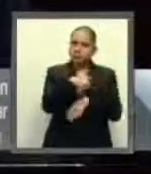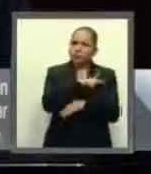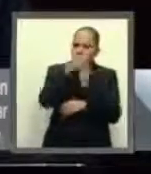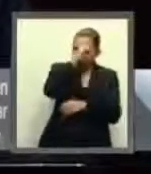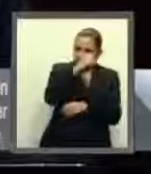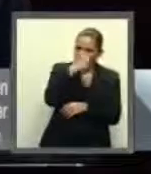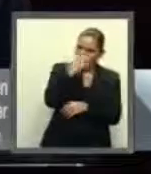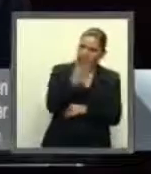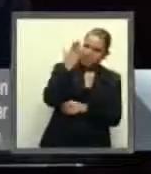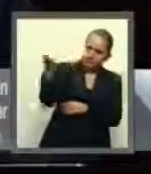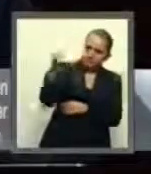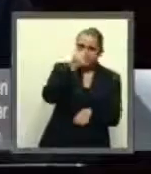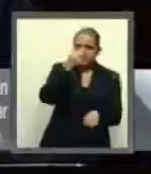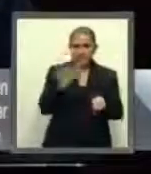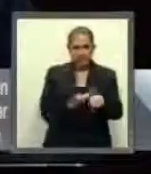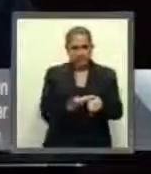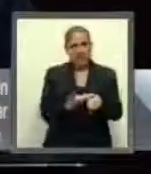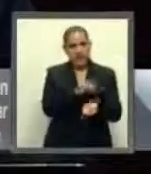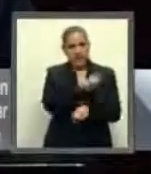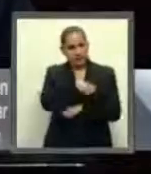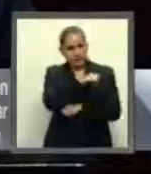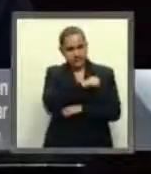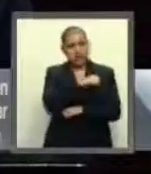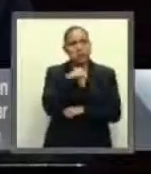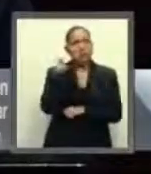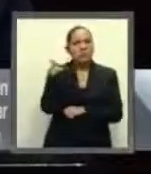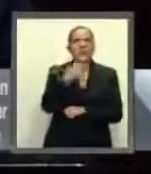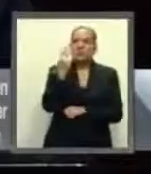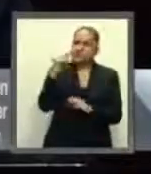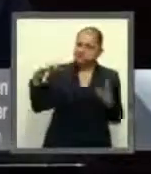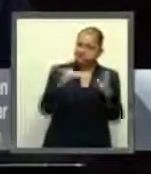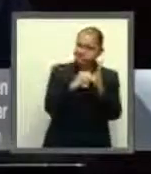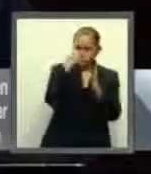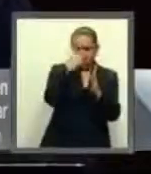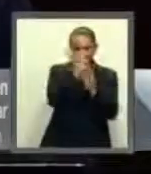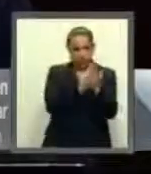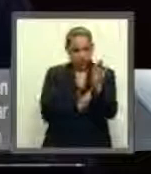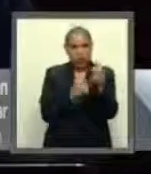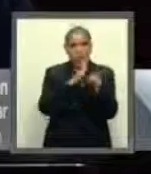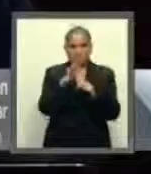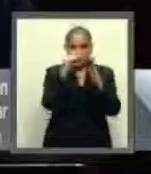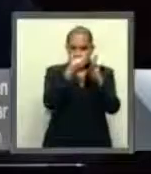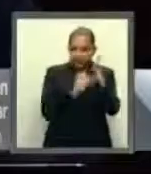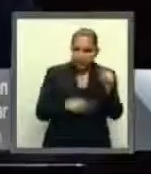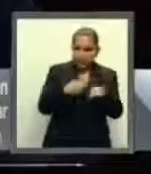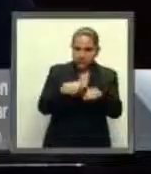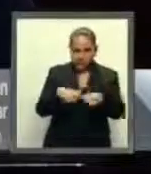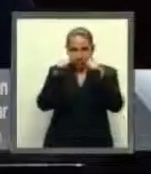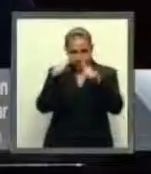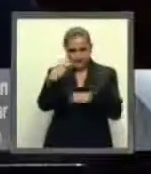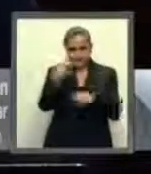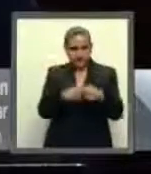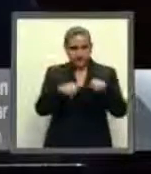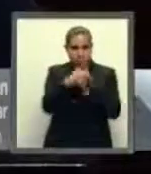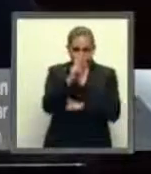la Secretaría de Salud de incluir en el Catálogo Universal de Servicio de Salud del Seguro Popular la insuficiencia renal y